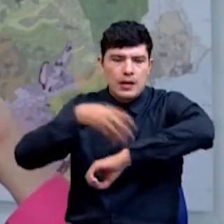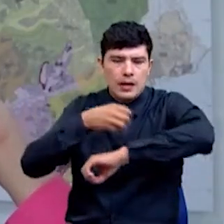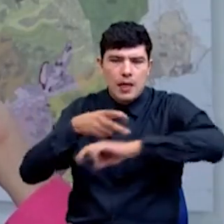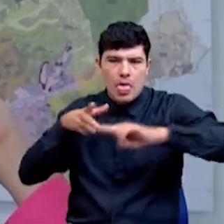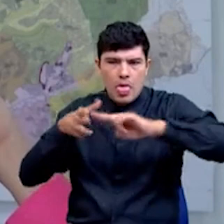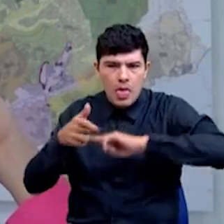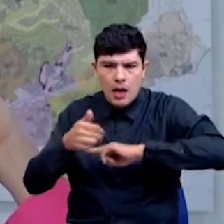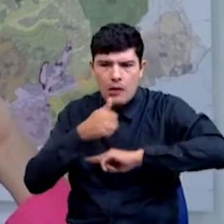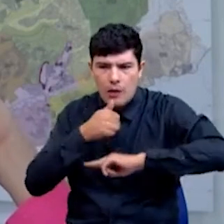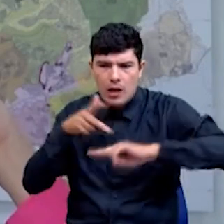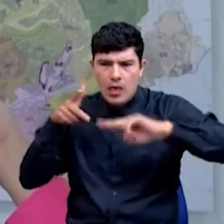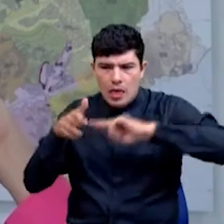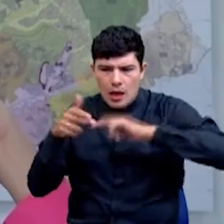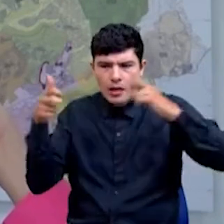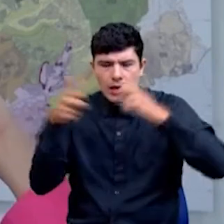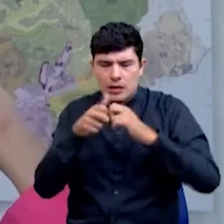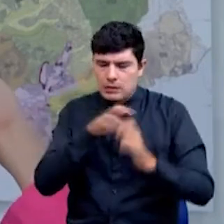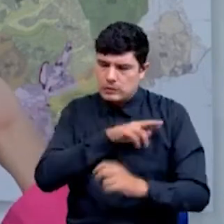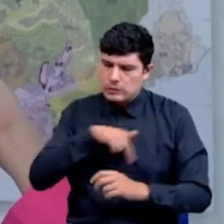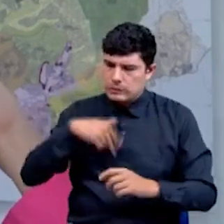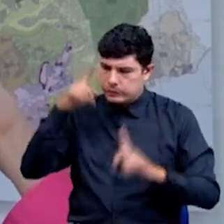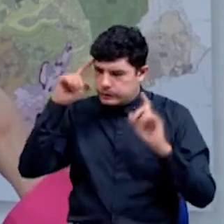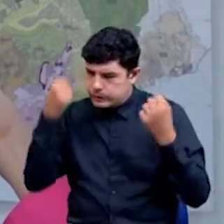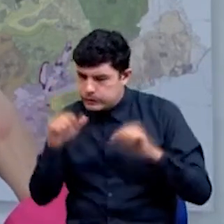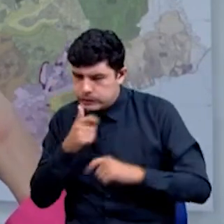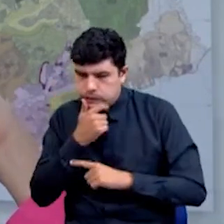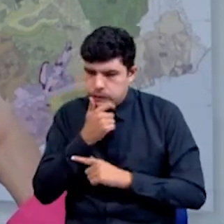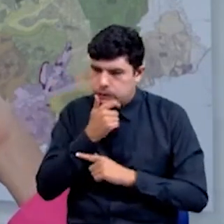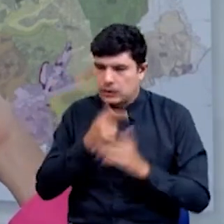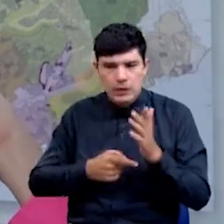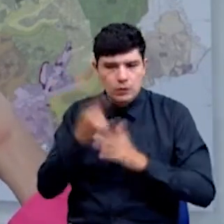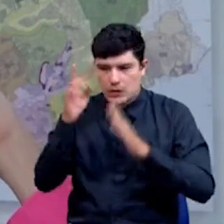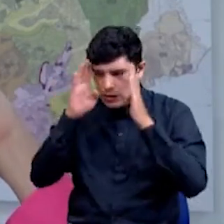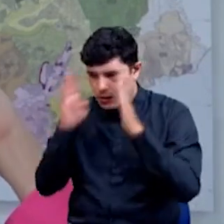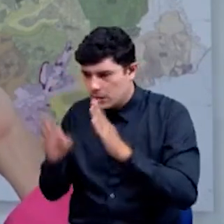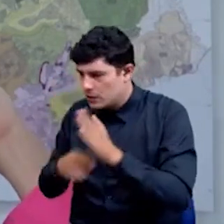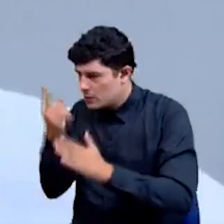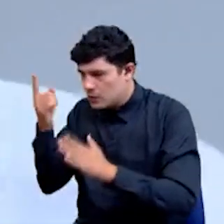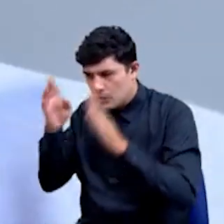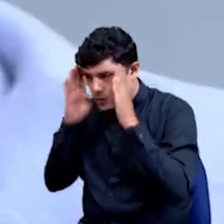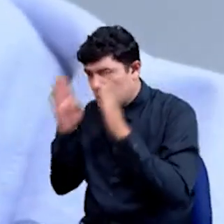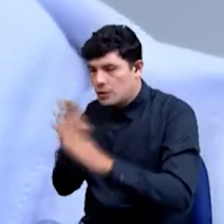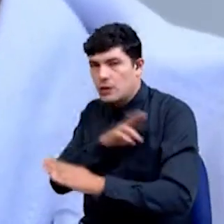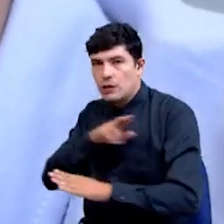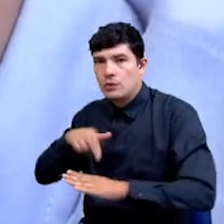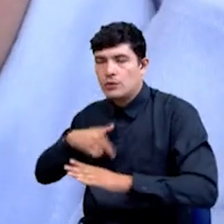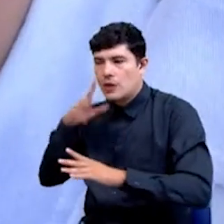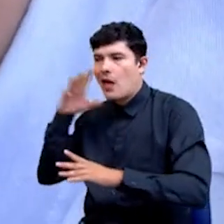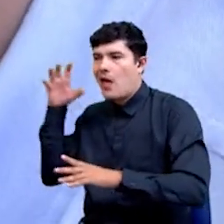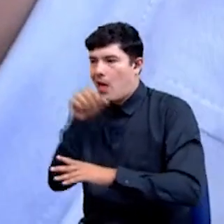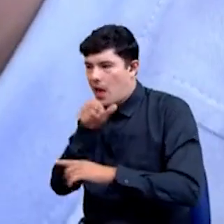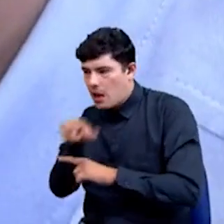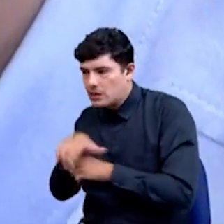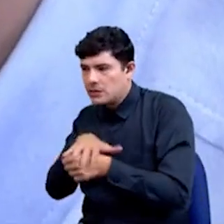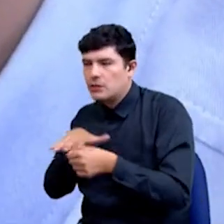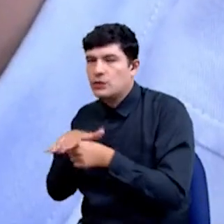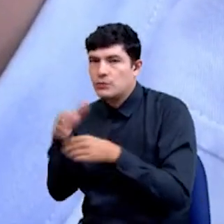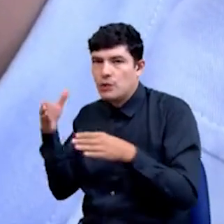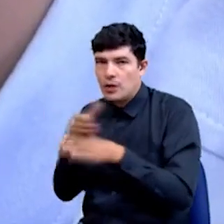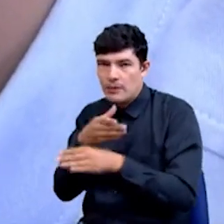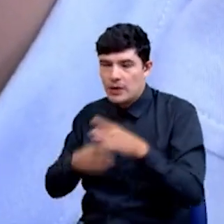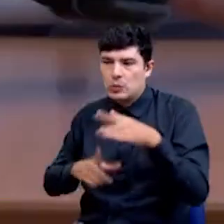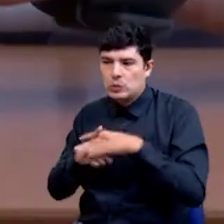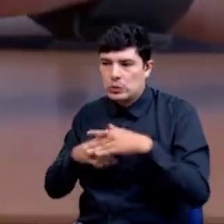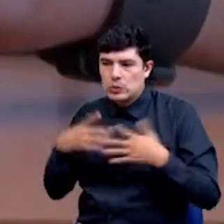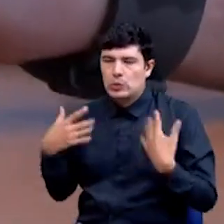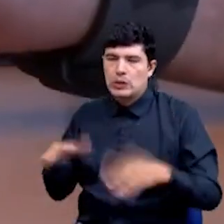pone en alerta, extrema alerta de la situación. Tuvimos que tomar medidas inmediatas y ahí fuimos dándonos cuenta de una serie de situaciones que se estaban presentando en